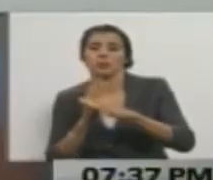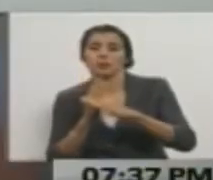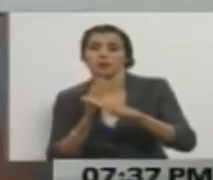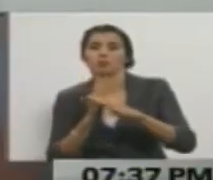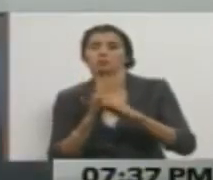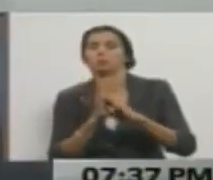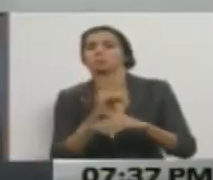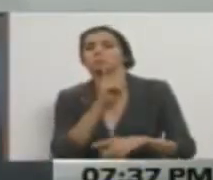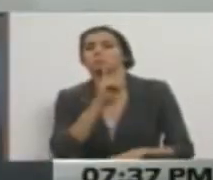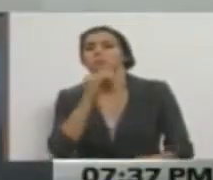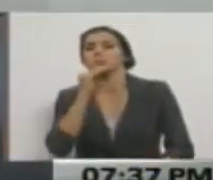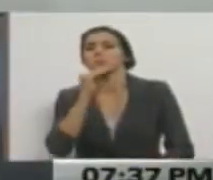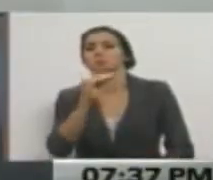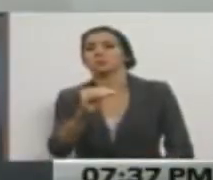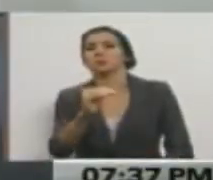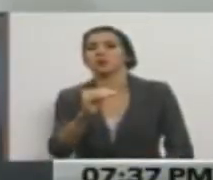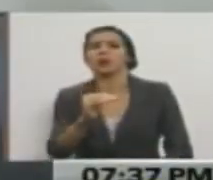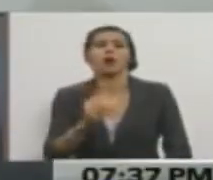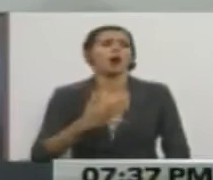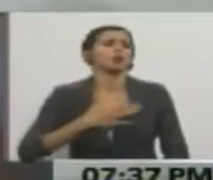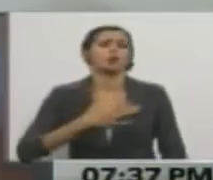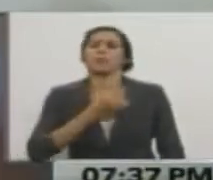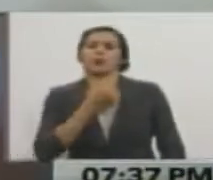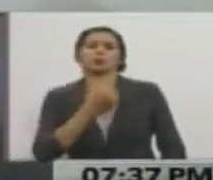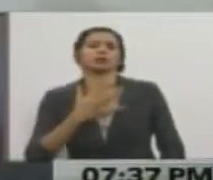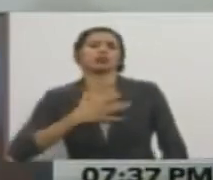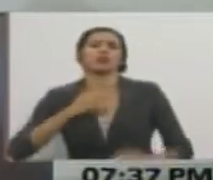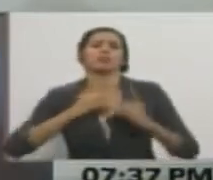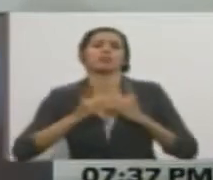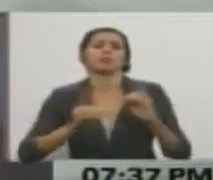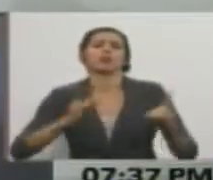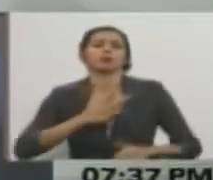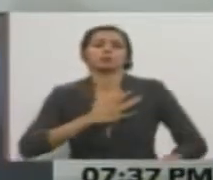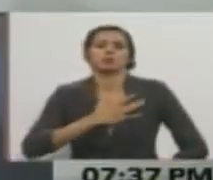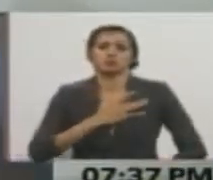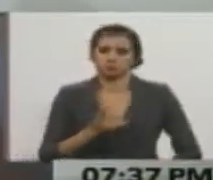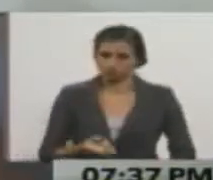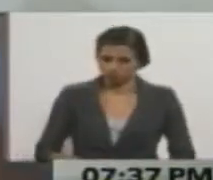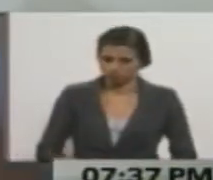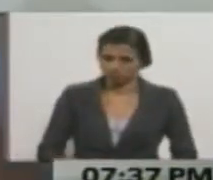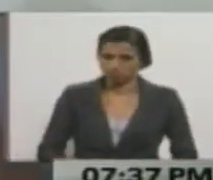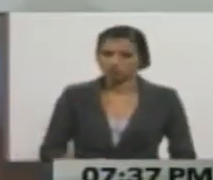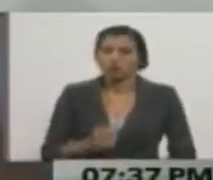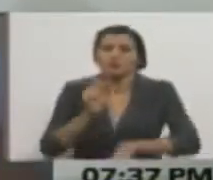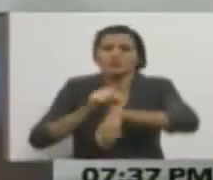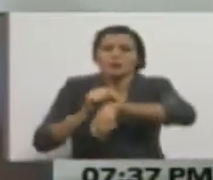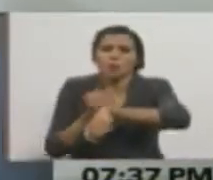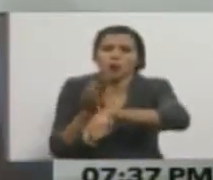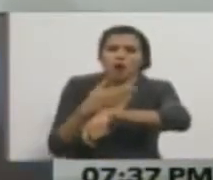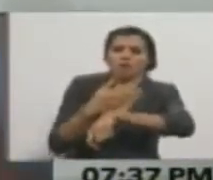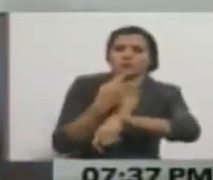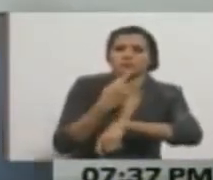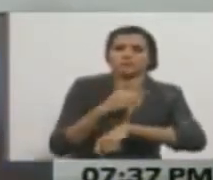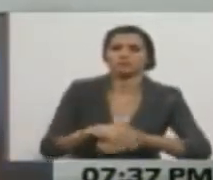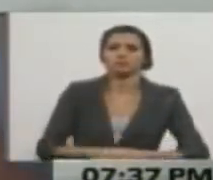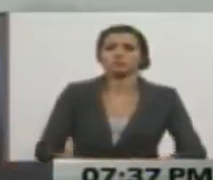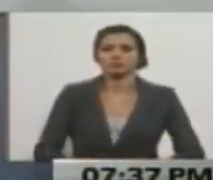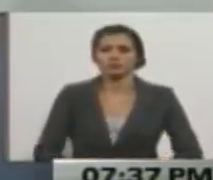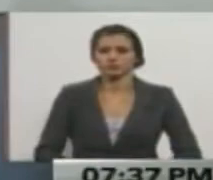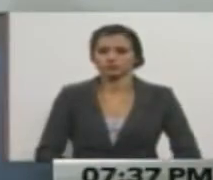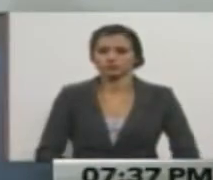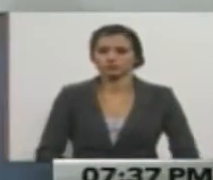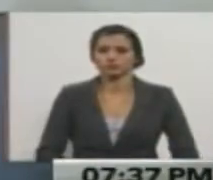ustedes son demócratas. Y en la misma frase también dijo segundos antes que dejar el poder no daba cáncer,